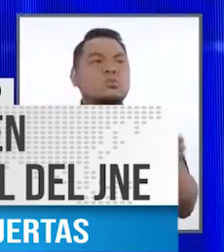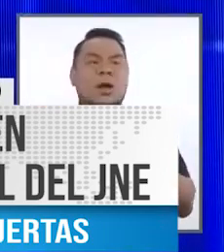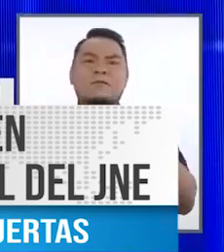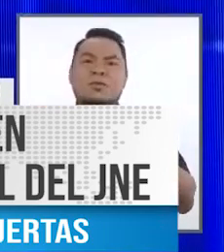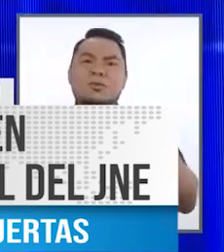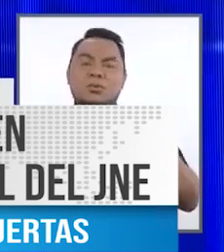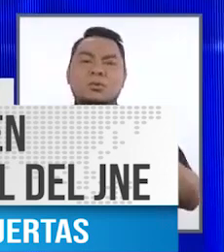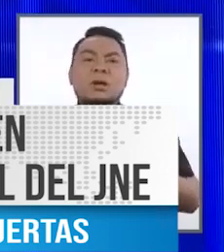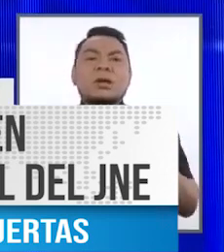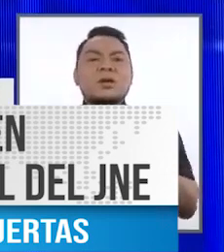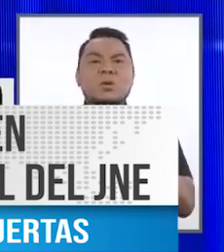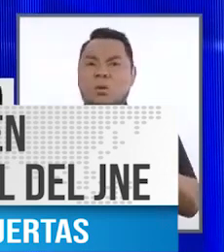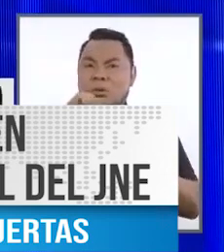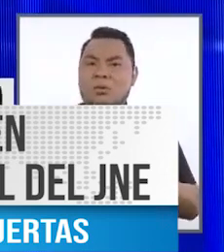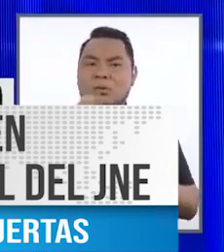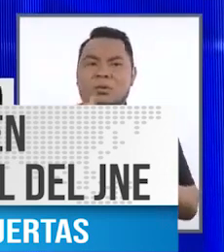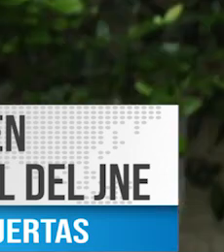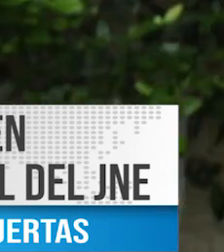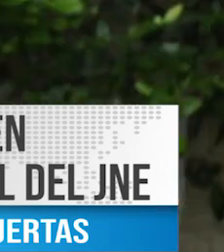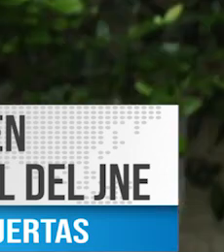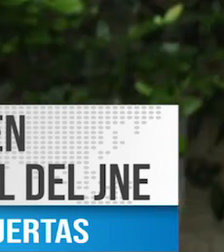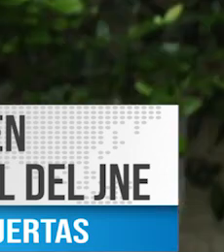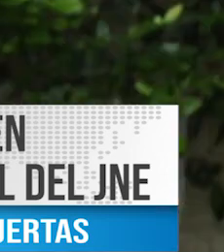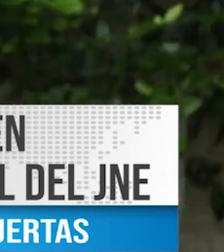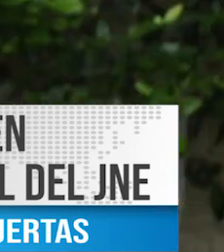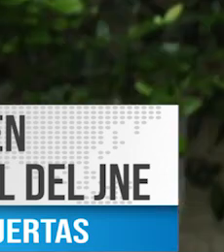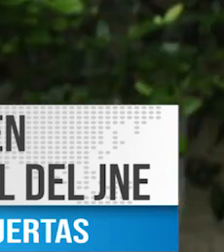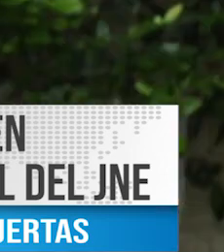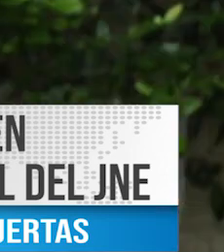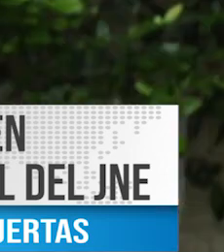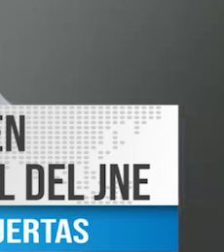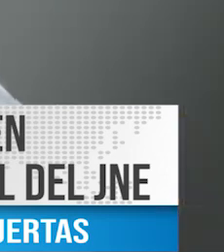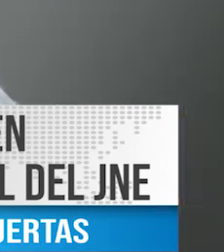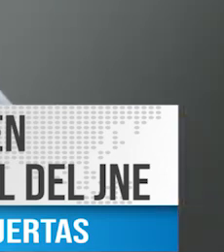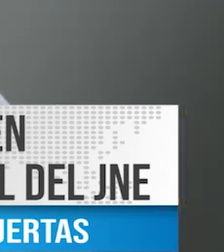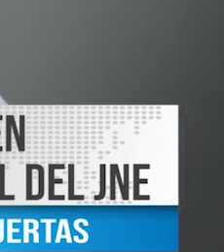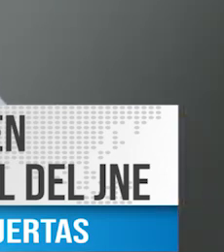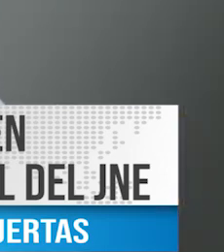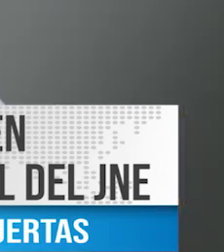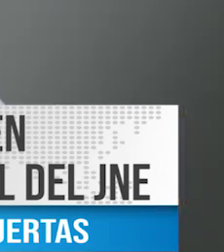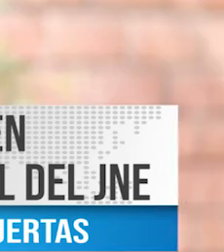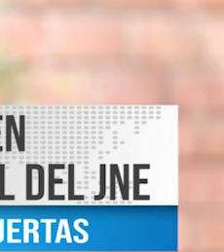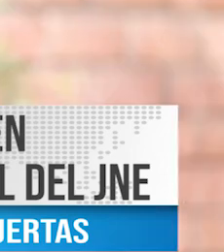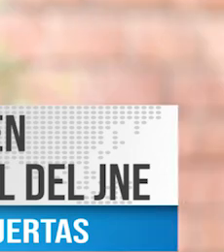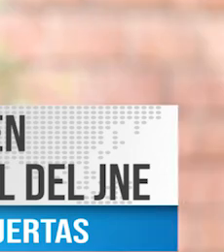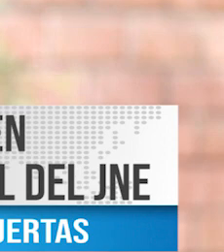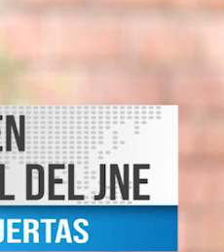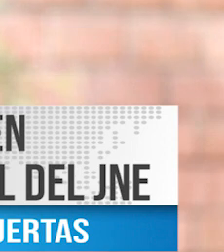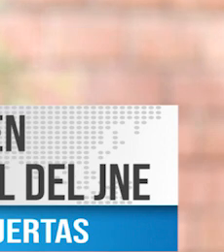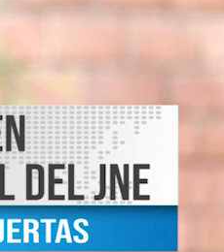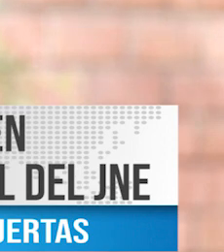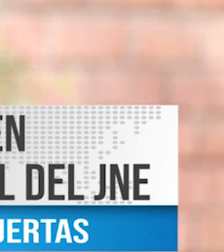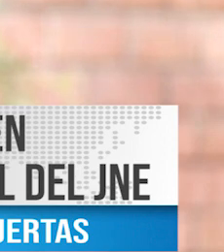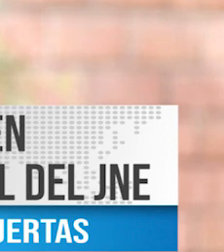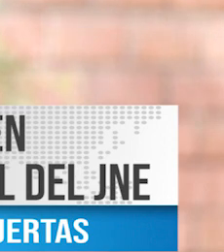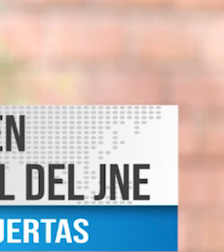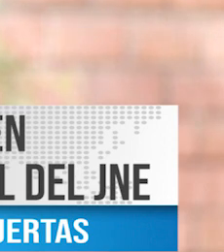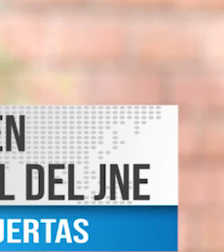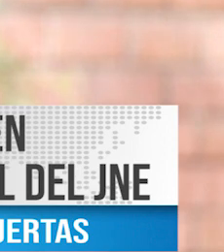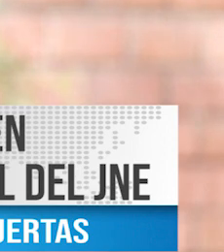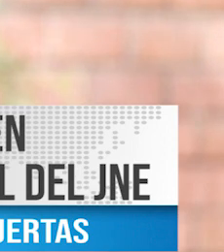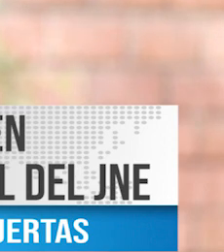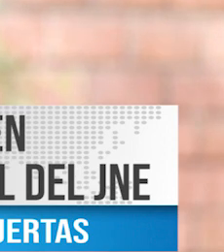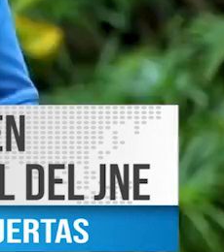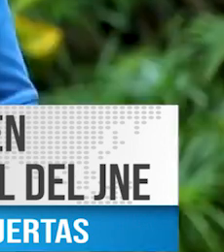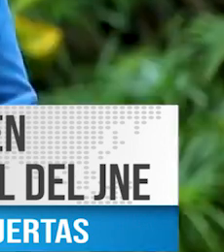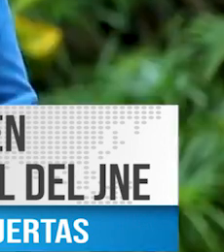Rafael Santos criticó exhaustivamente a los candidatos Daniel Salaverry, Julio Guzmán y Johnny Lezcano, tildándolos del Club de